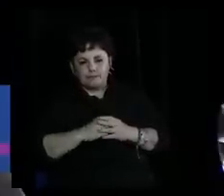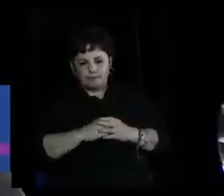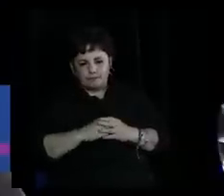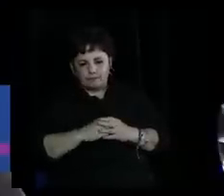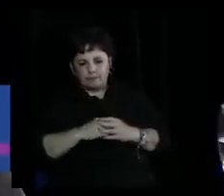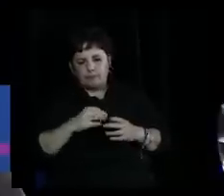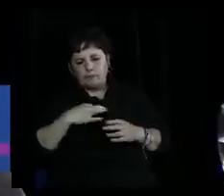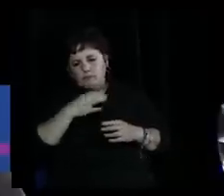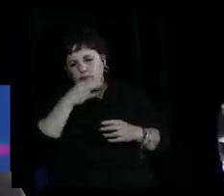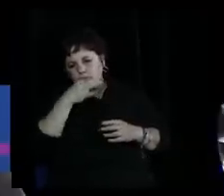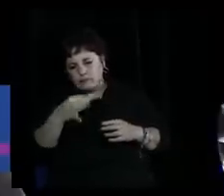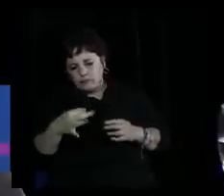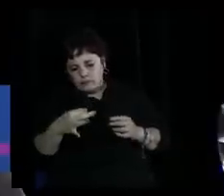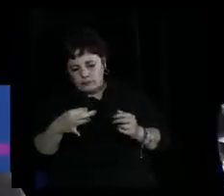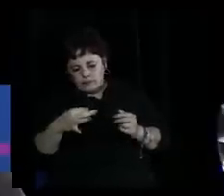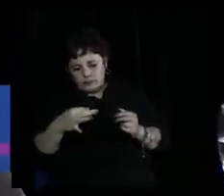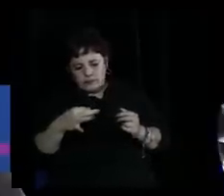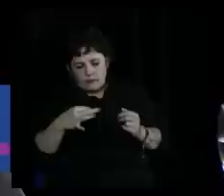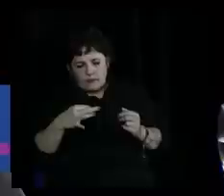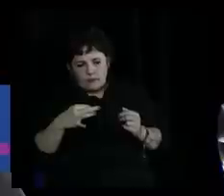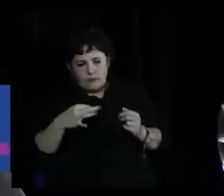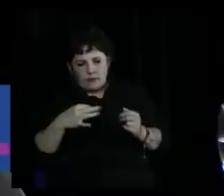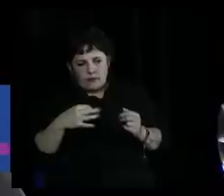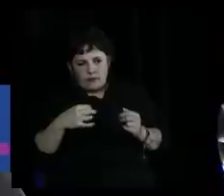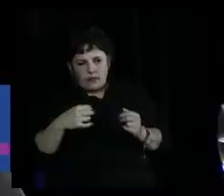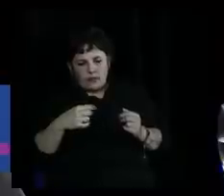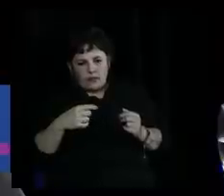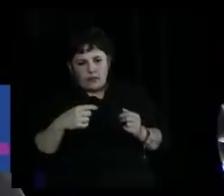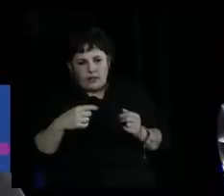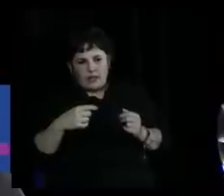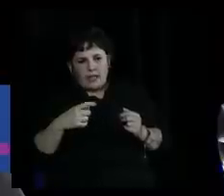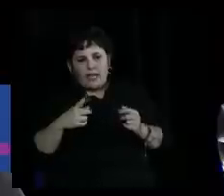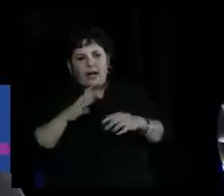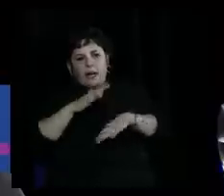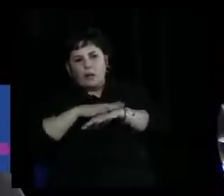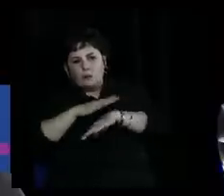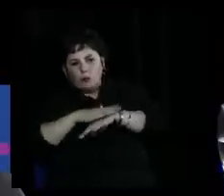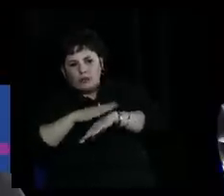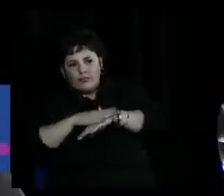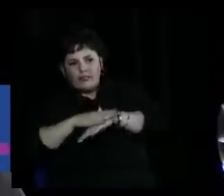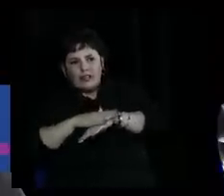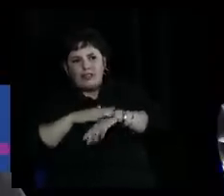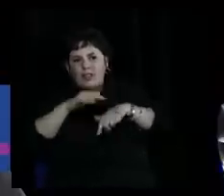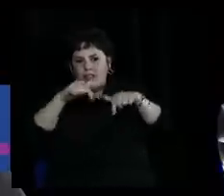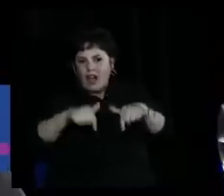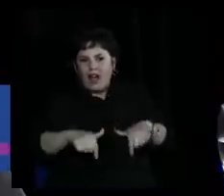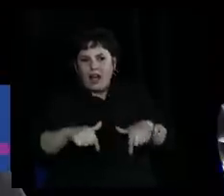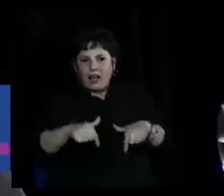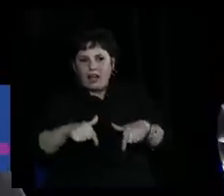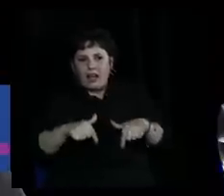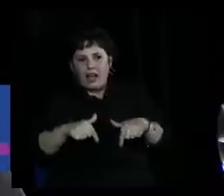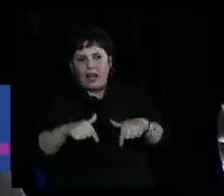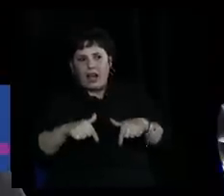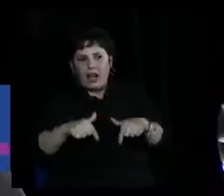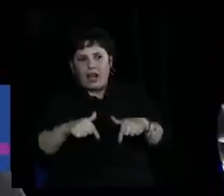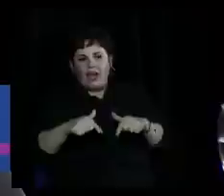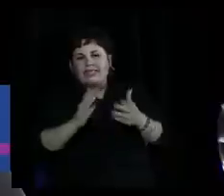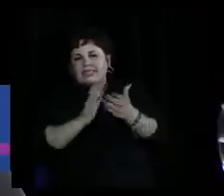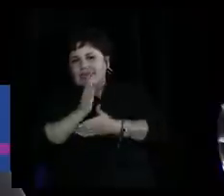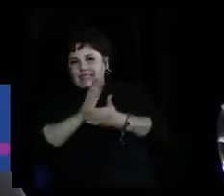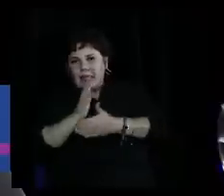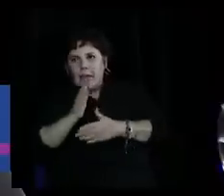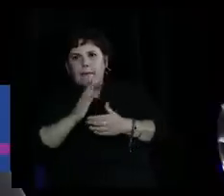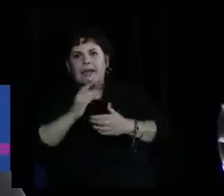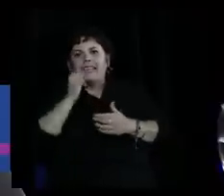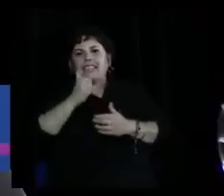que digo es que eso que estaba diciendo, la responsabilidad acá es siempre de los actores que tienen